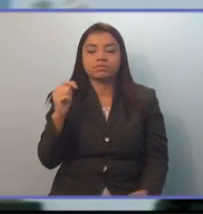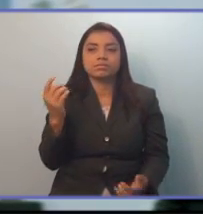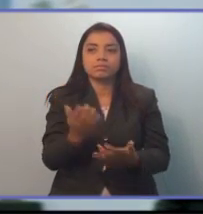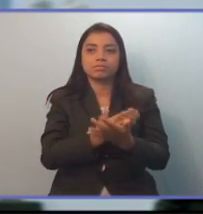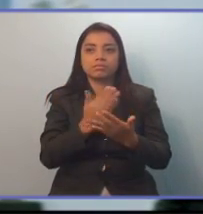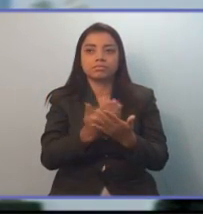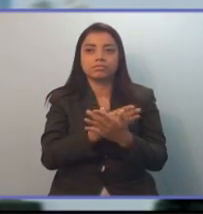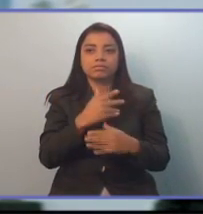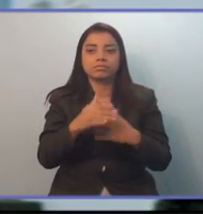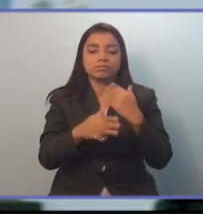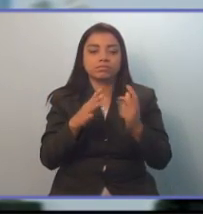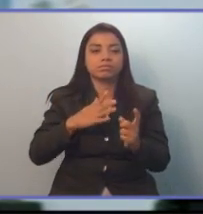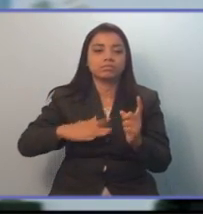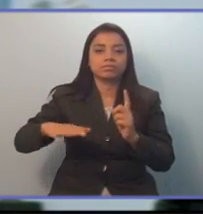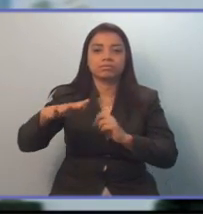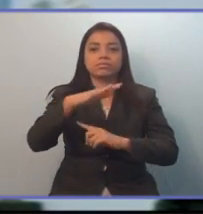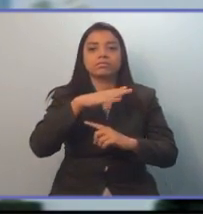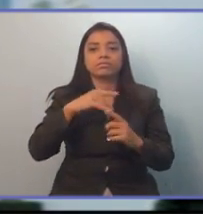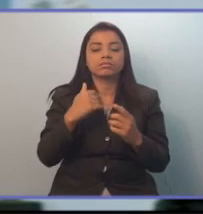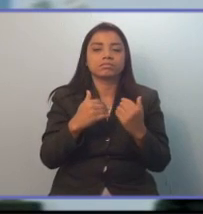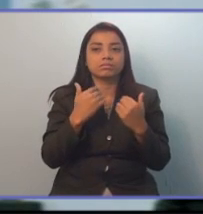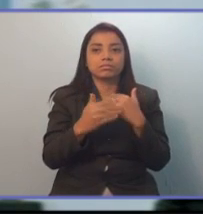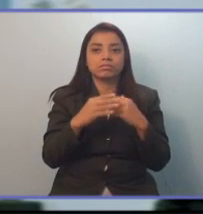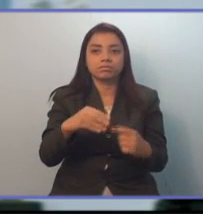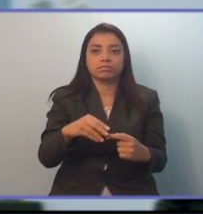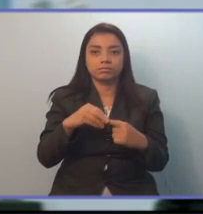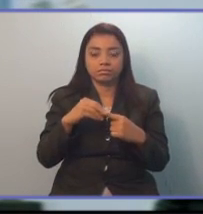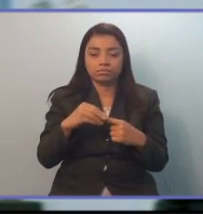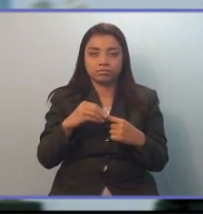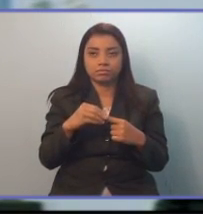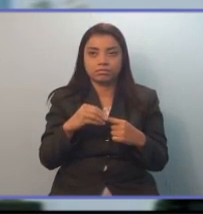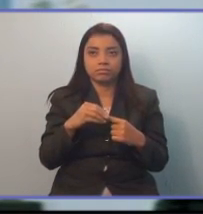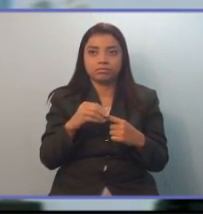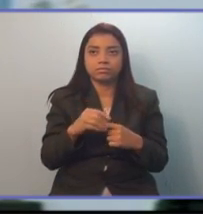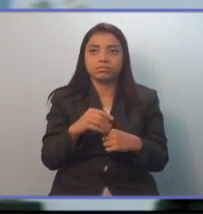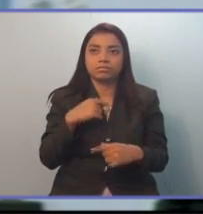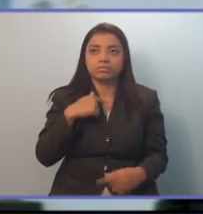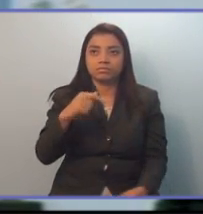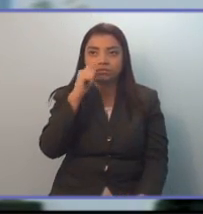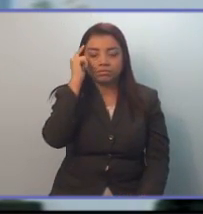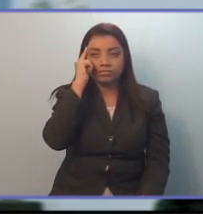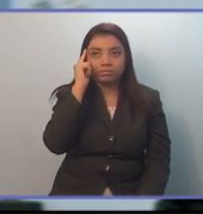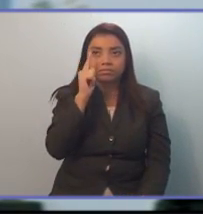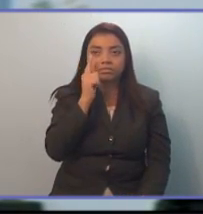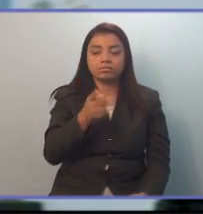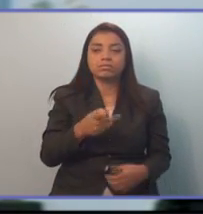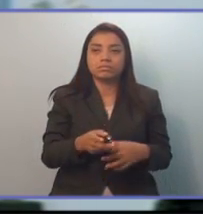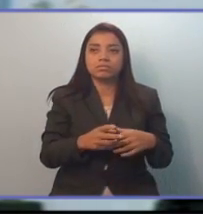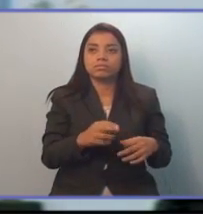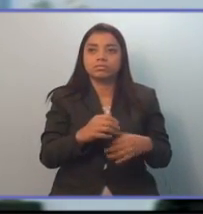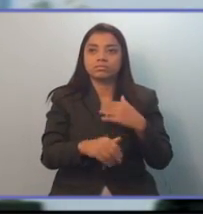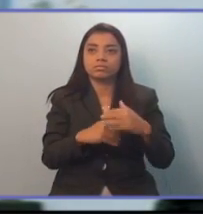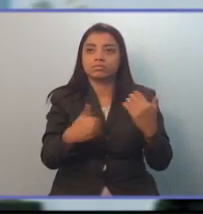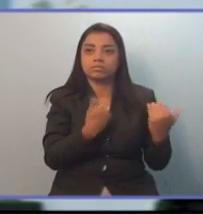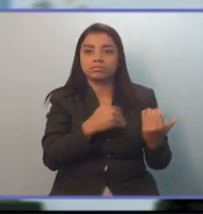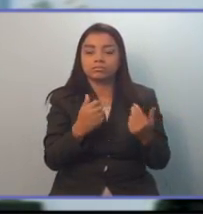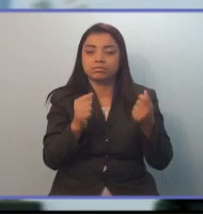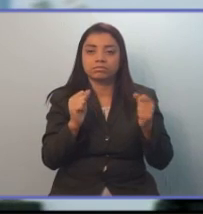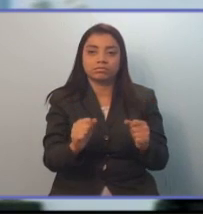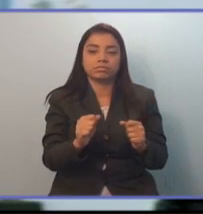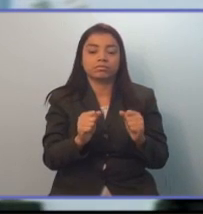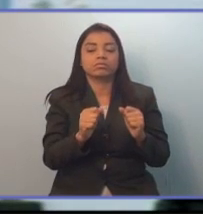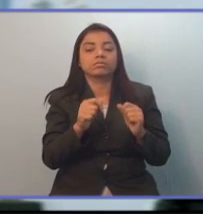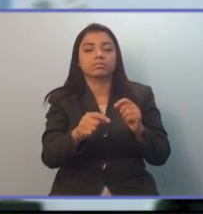la situación de los tribunales especializados. Considero que una de las alternativas podría ser la creación de más tribunales